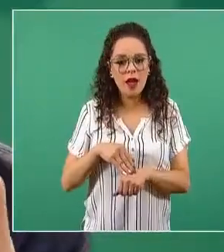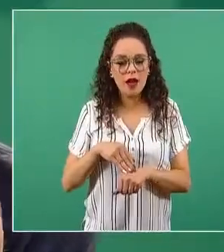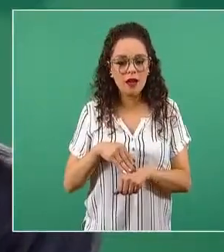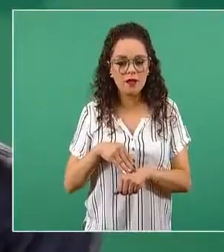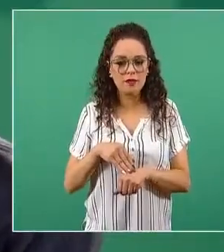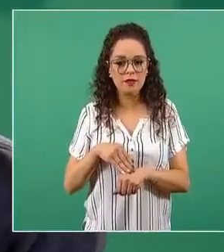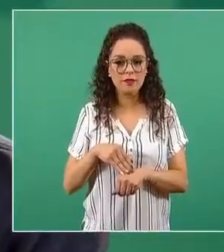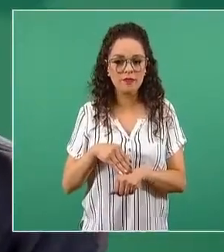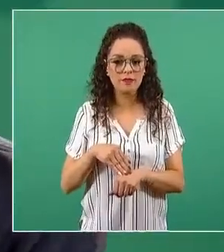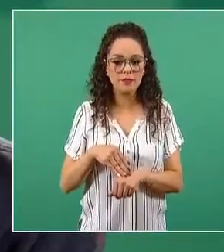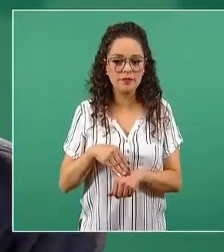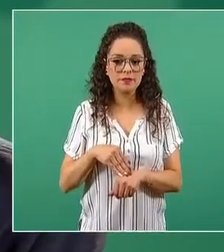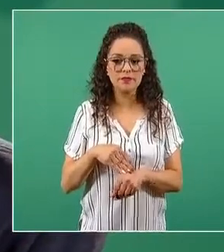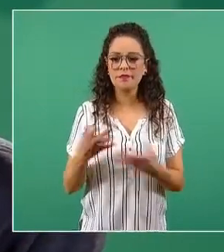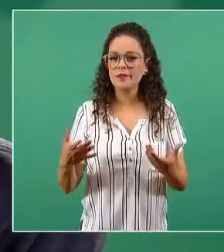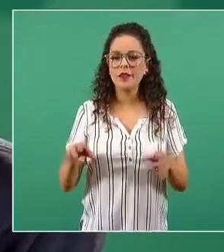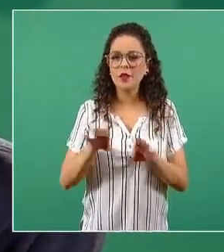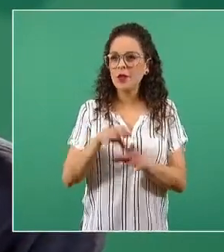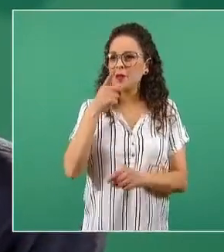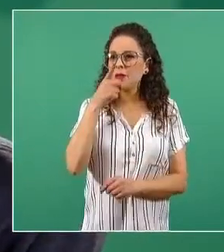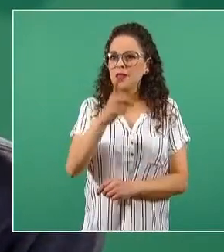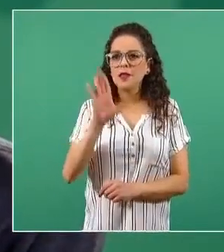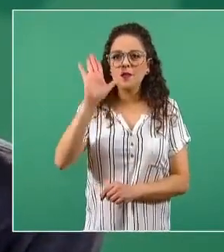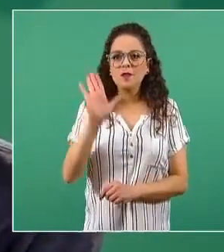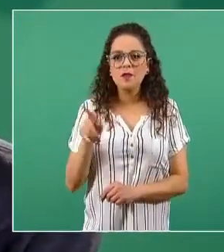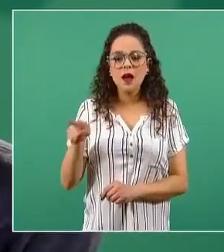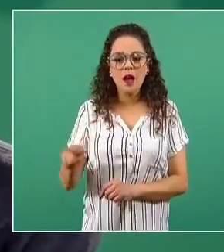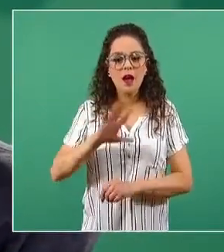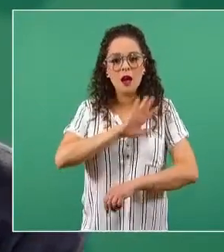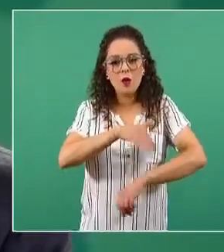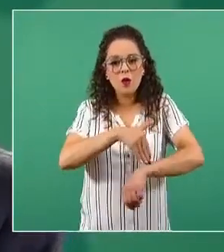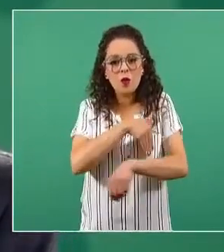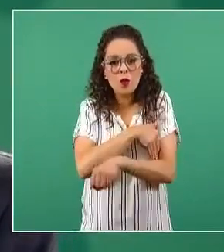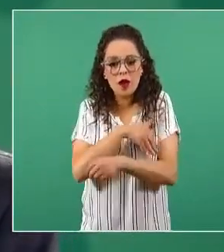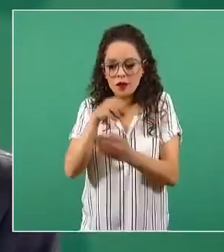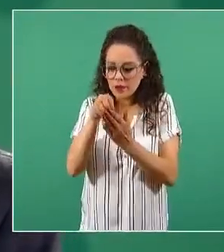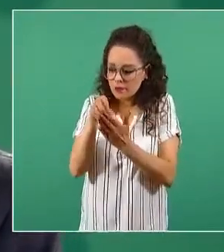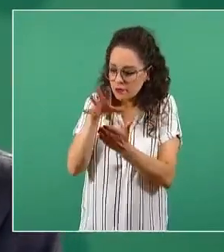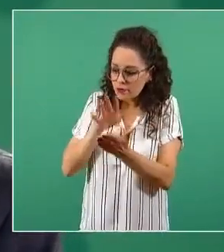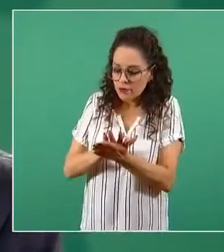que mantienen, háganse de cuenta que el registro, la ficha